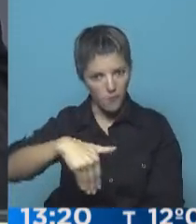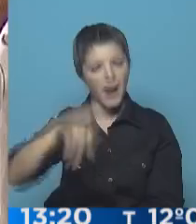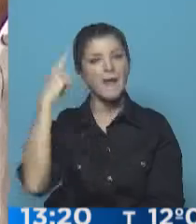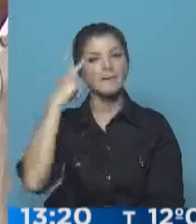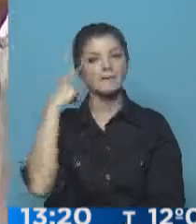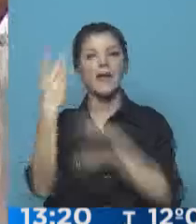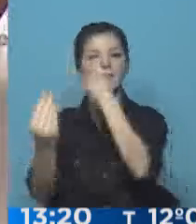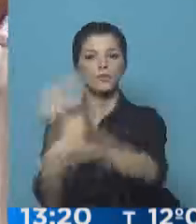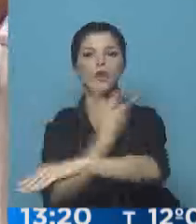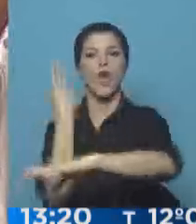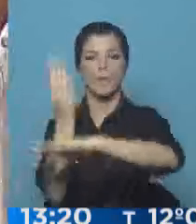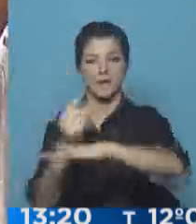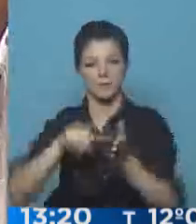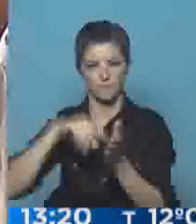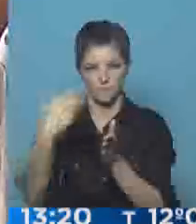bonaerense.